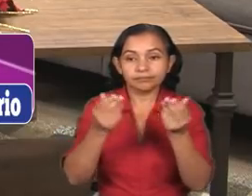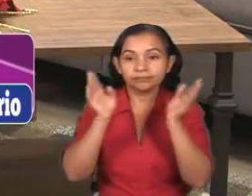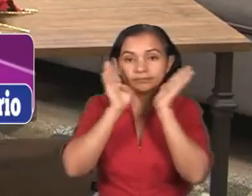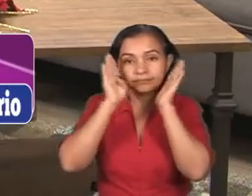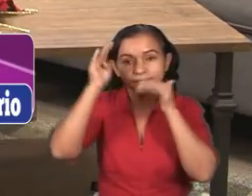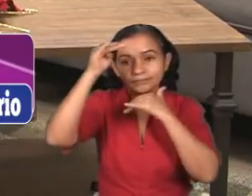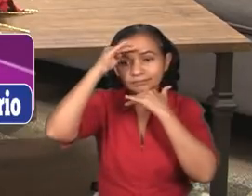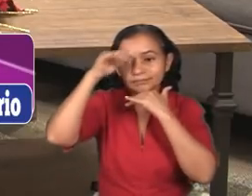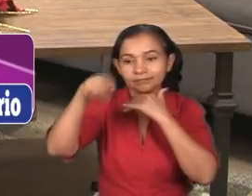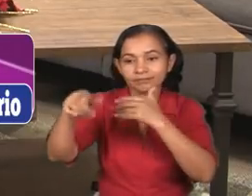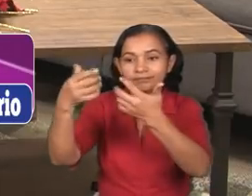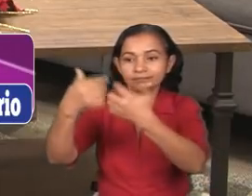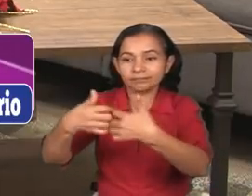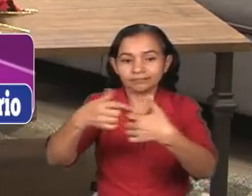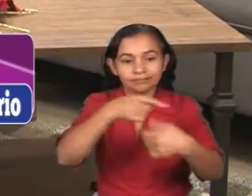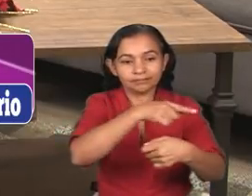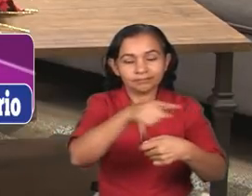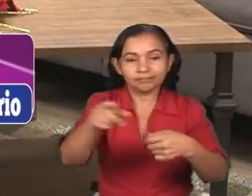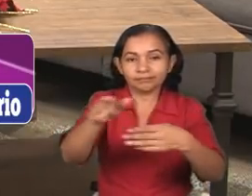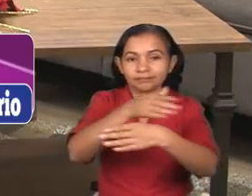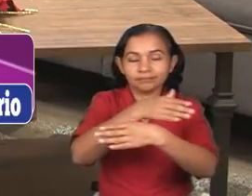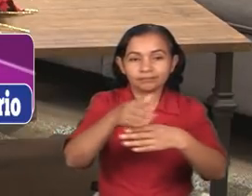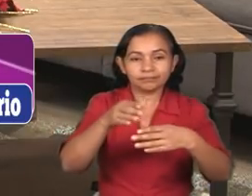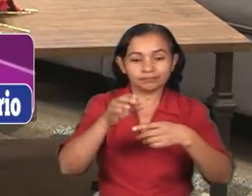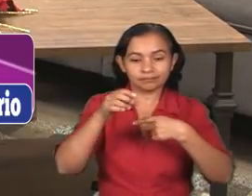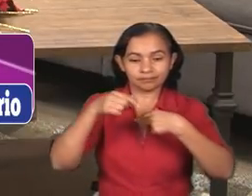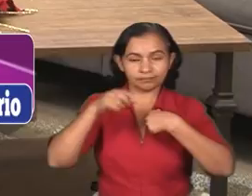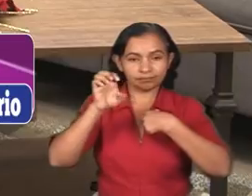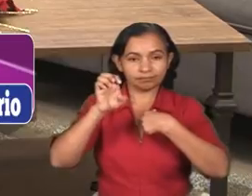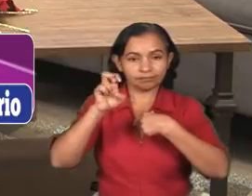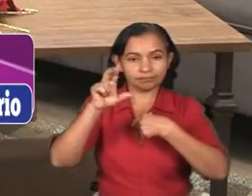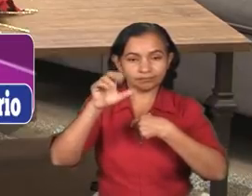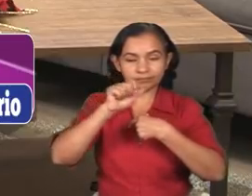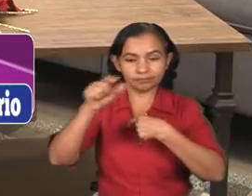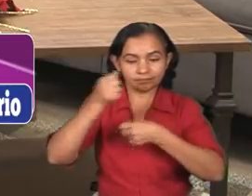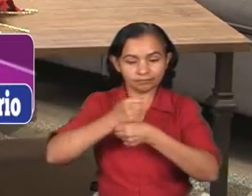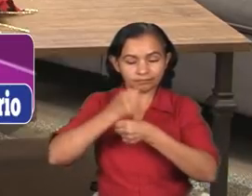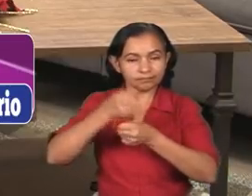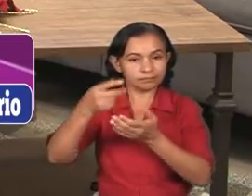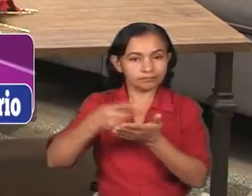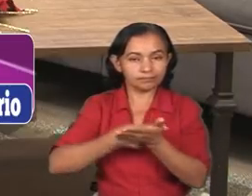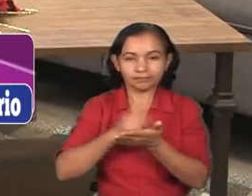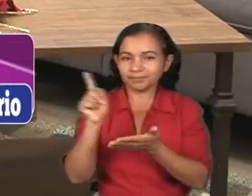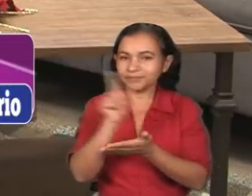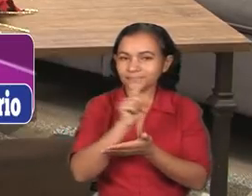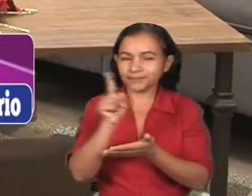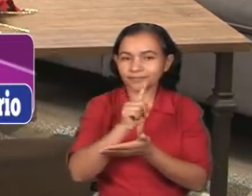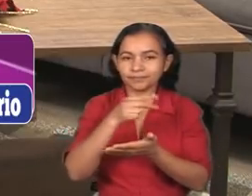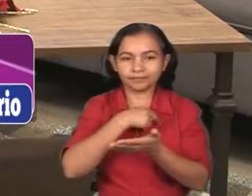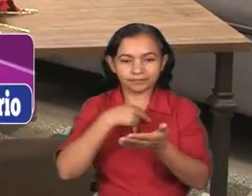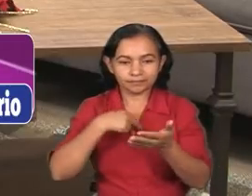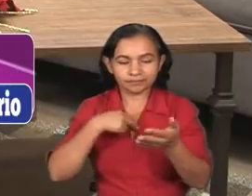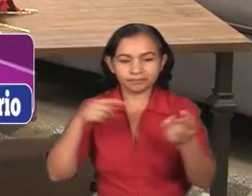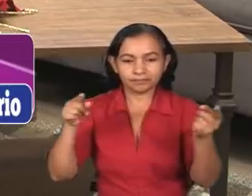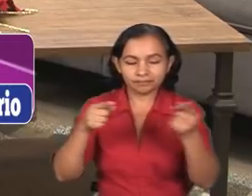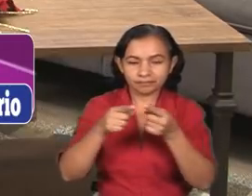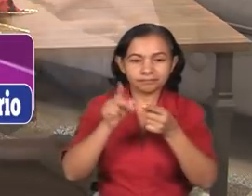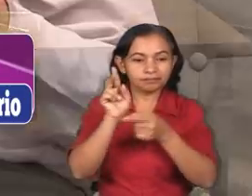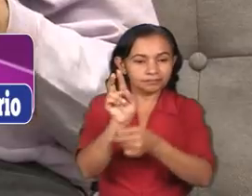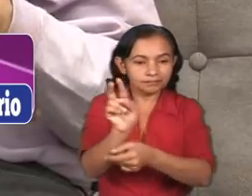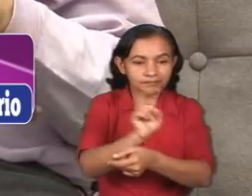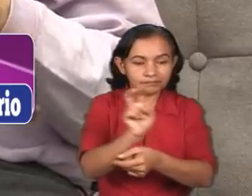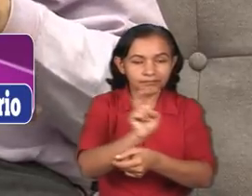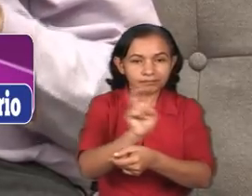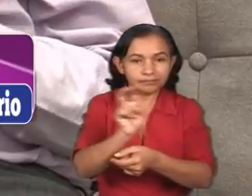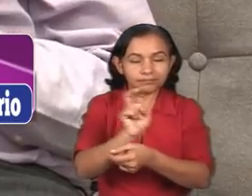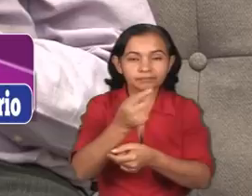privada, ¿verdad? Entonces, ENACAL no ejecuta un proyecto, ENACAL diseña, ejecuta, supervisa,